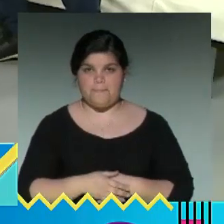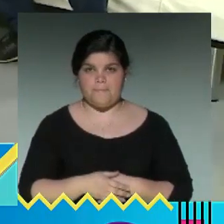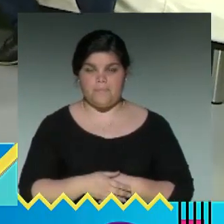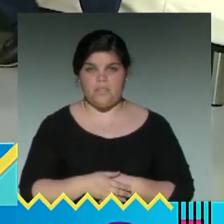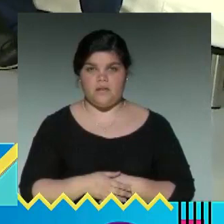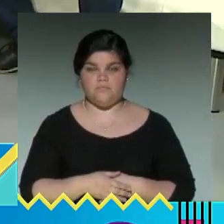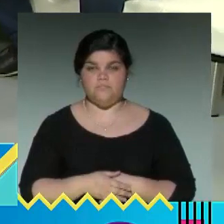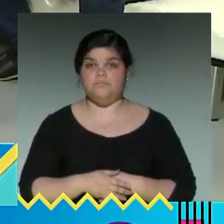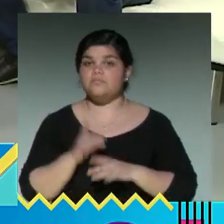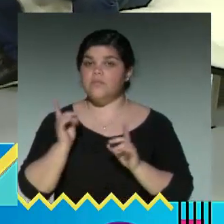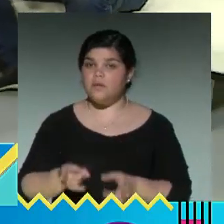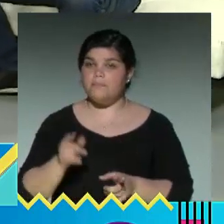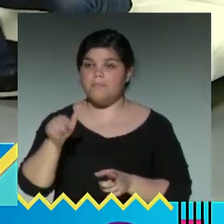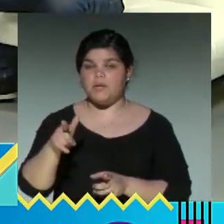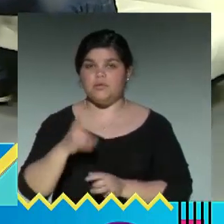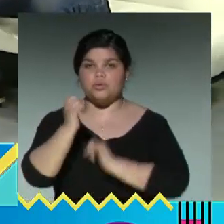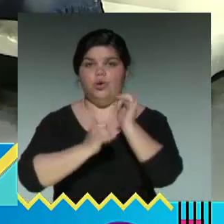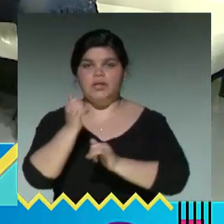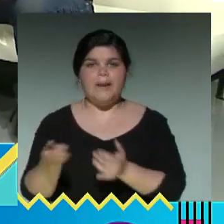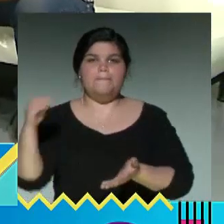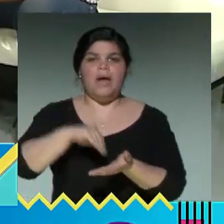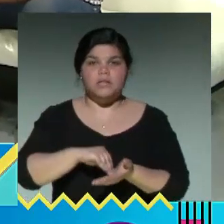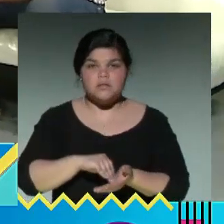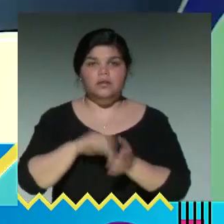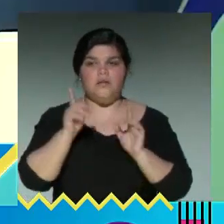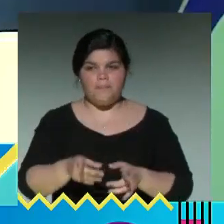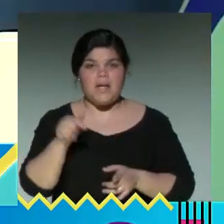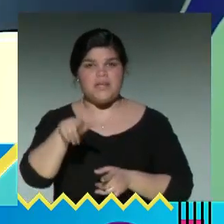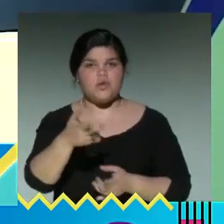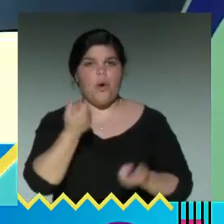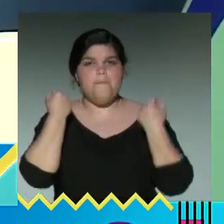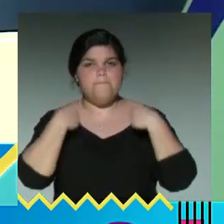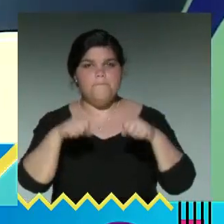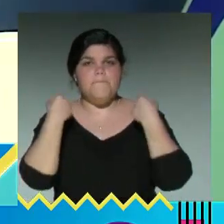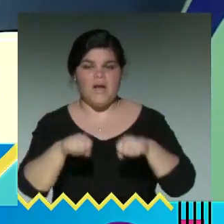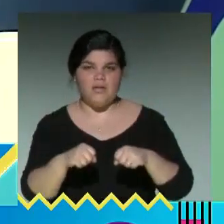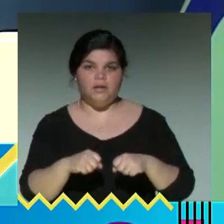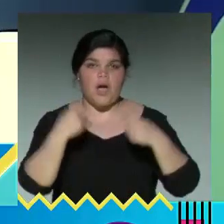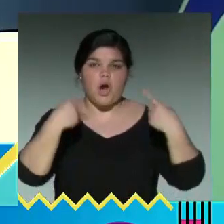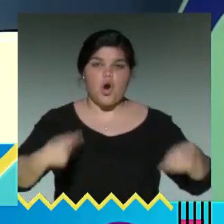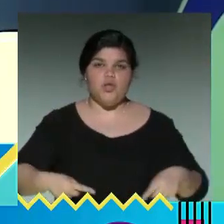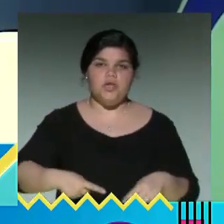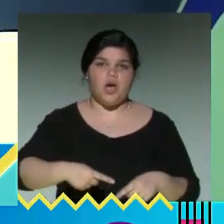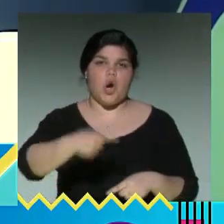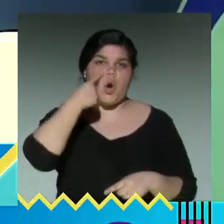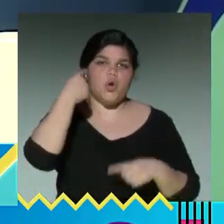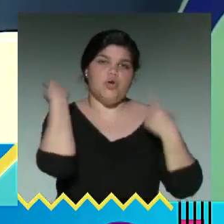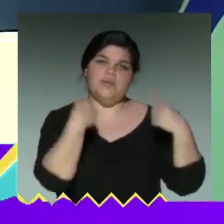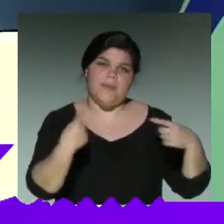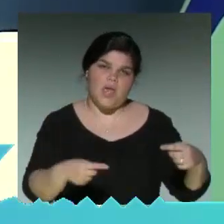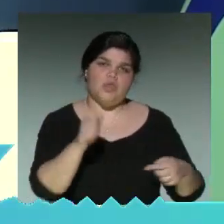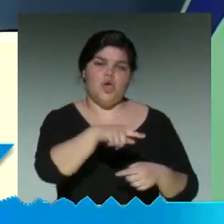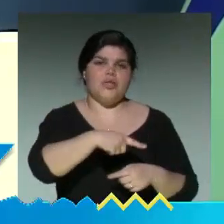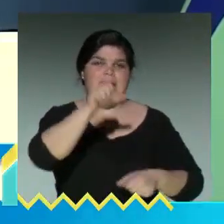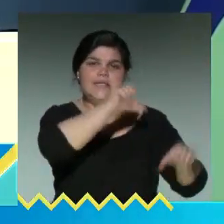Sí, ahí para reafirmar lo que decía Dolores, una práctica en donde se pone en diálogo el conocimiento científico, como puede ser en